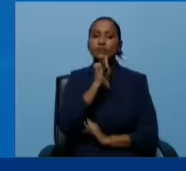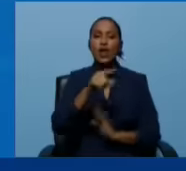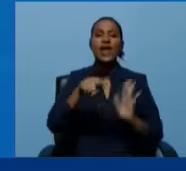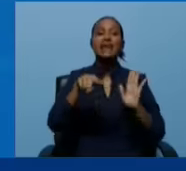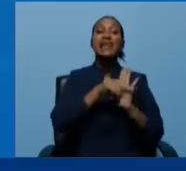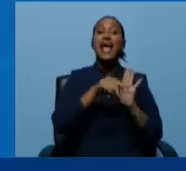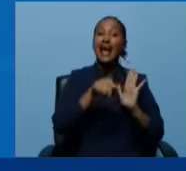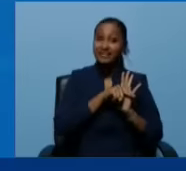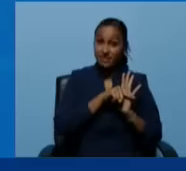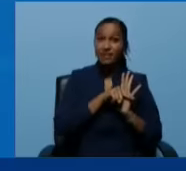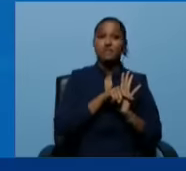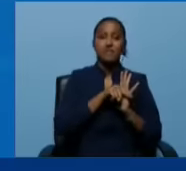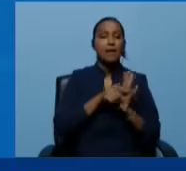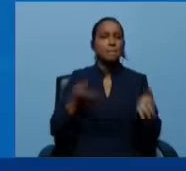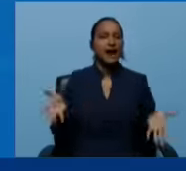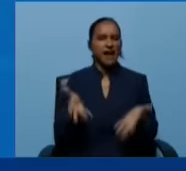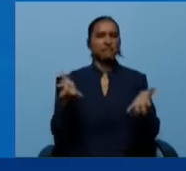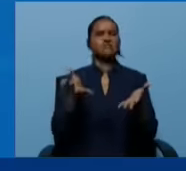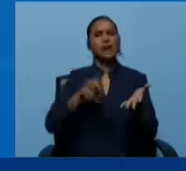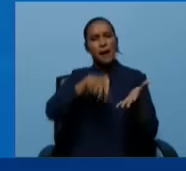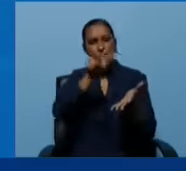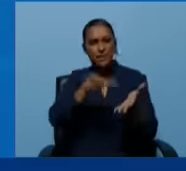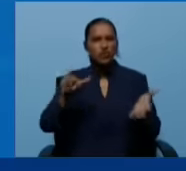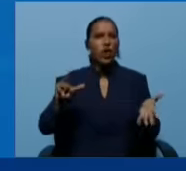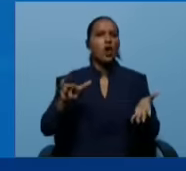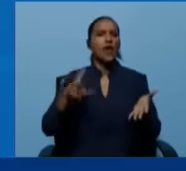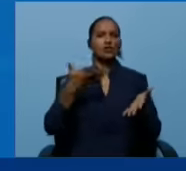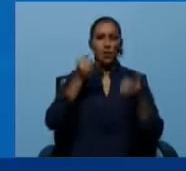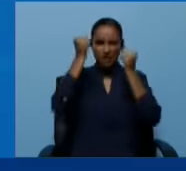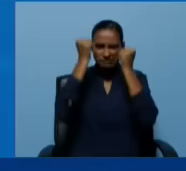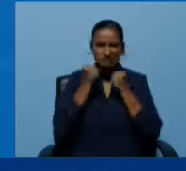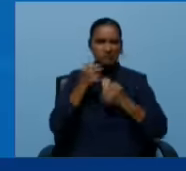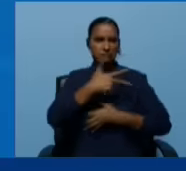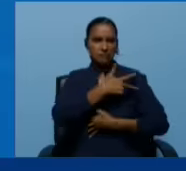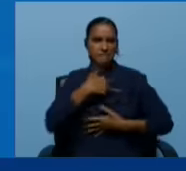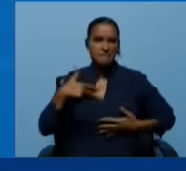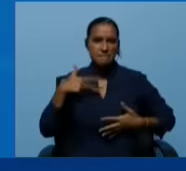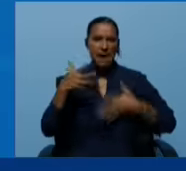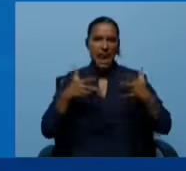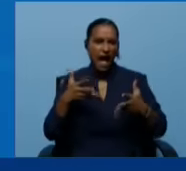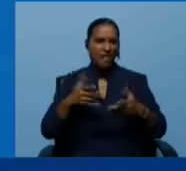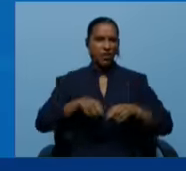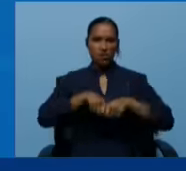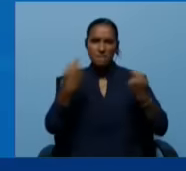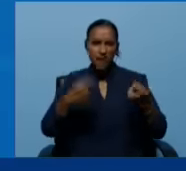hiperinformación para impulsar la violencia, el vandalismo y la barbarie. 3.